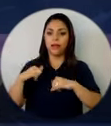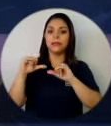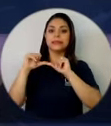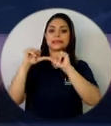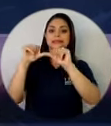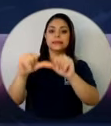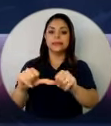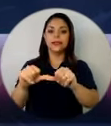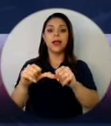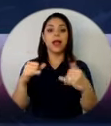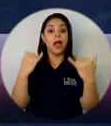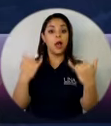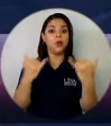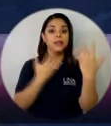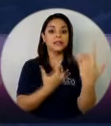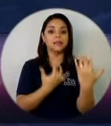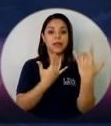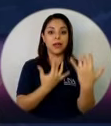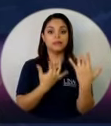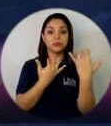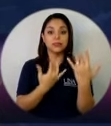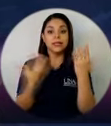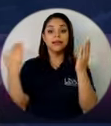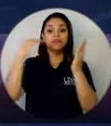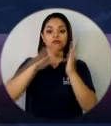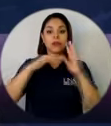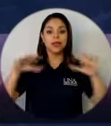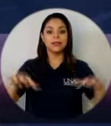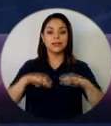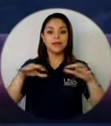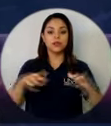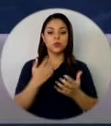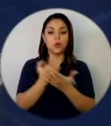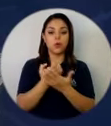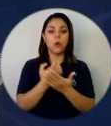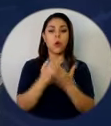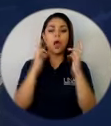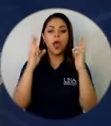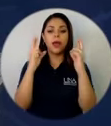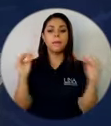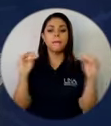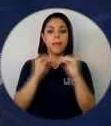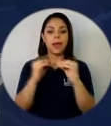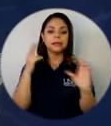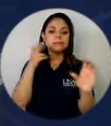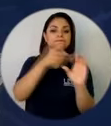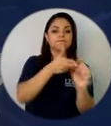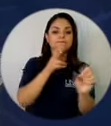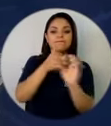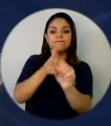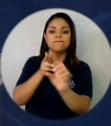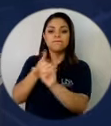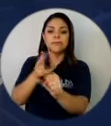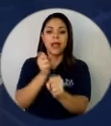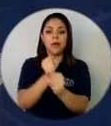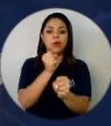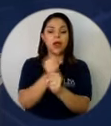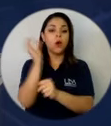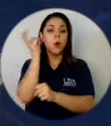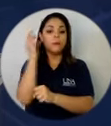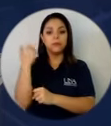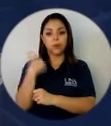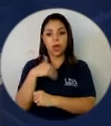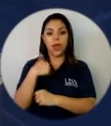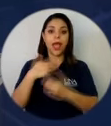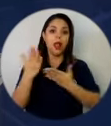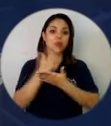de cara a la reactivación económica y esperamos, ¿verdad?, que haya una mayor inserción laboral de hombres y mujeres en las diferentes